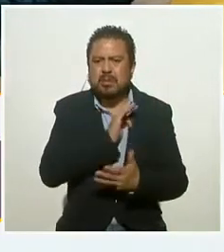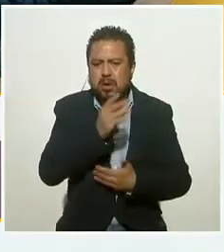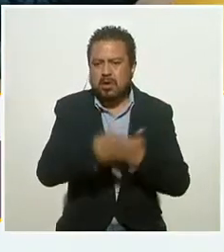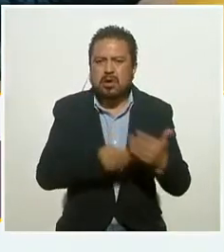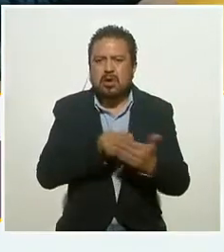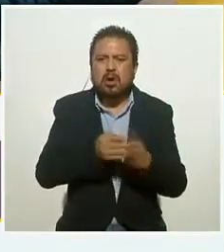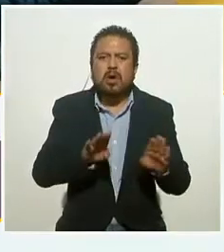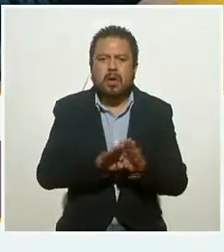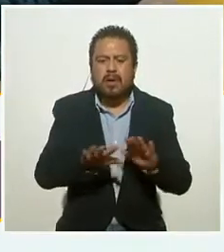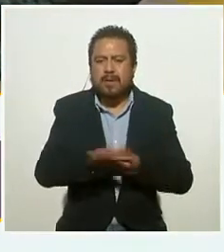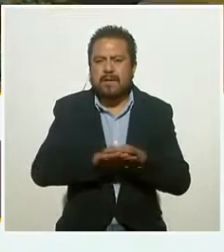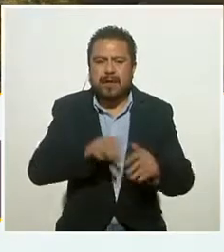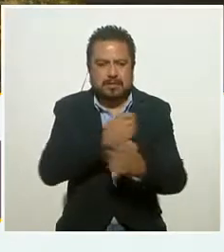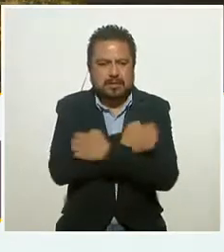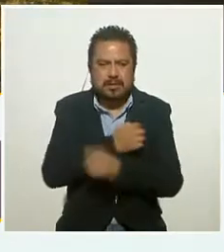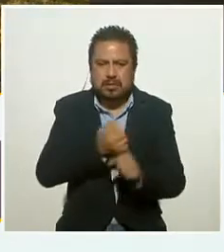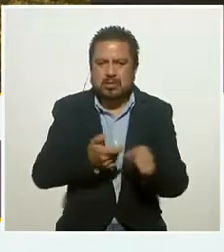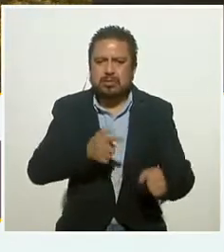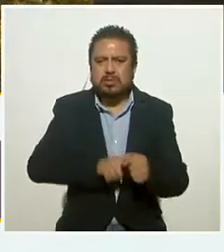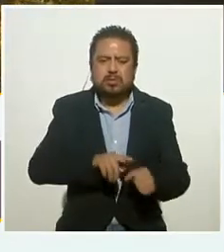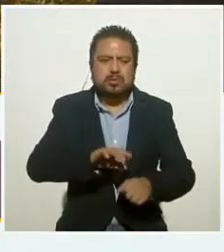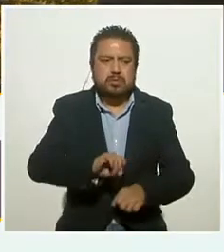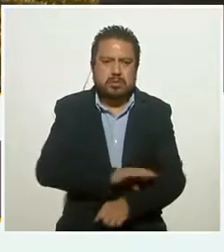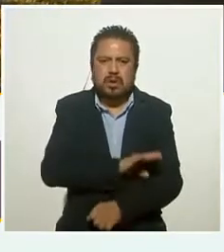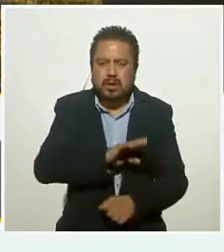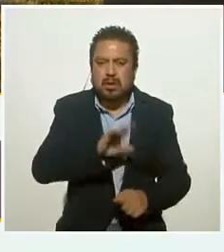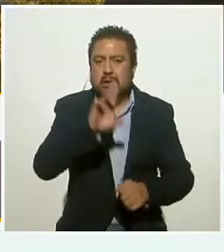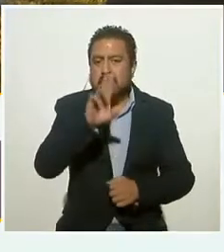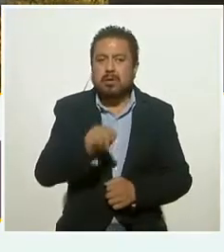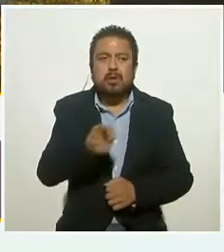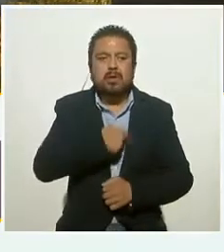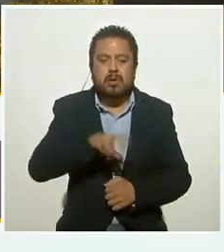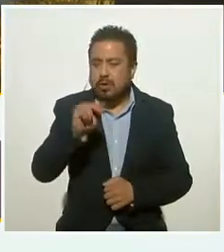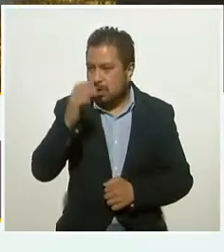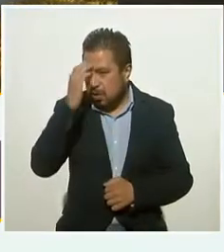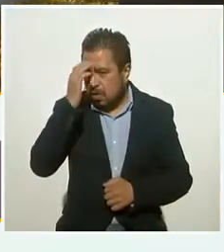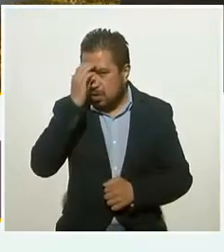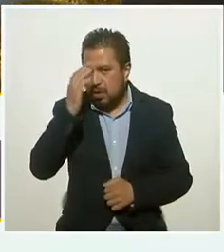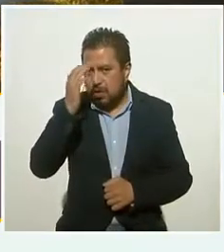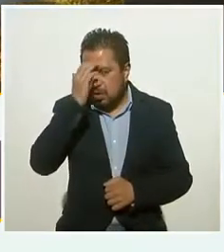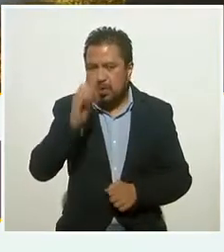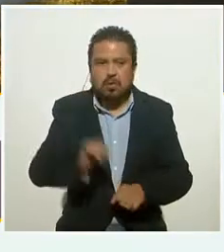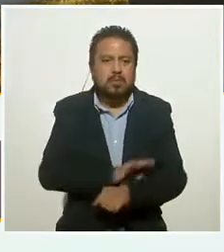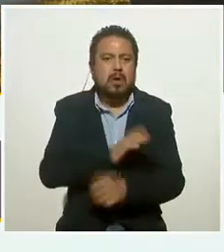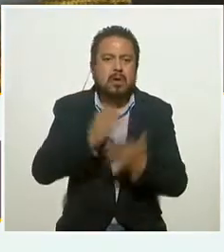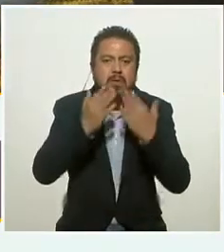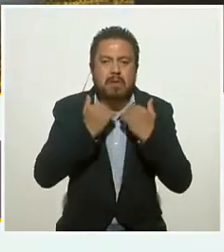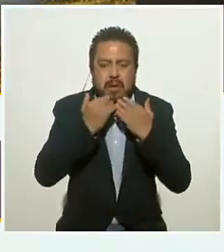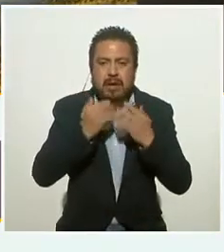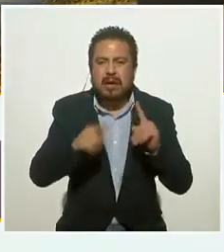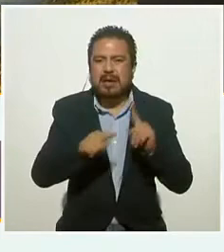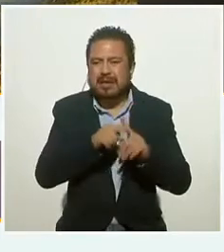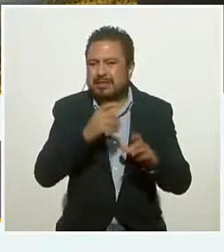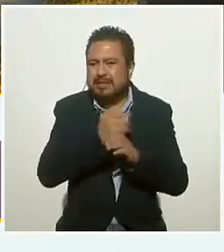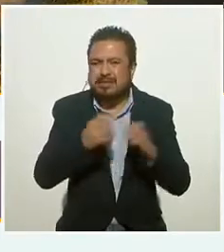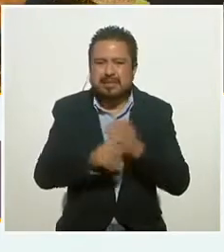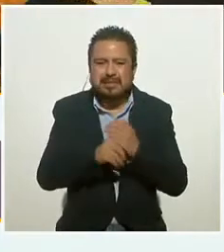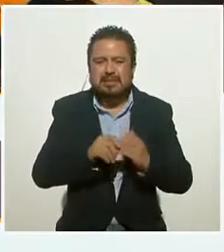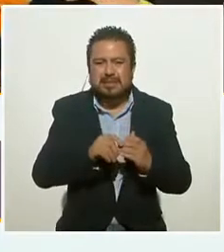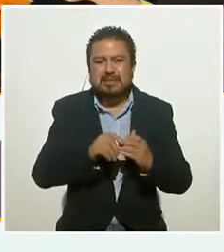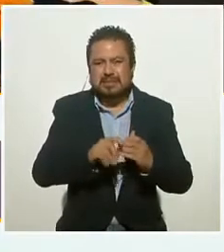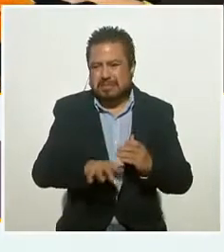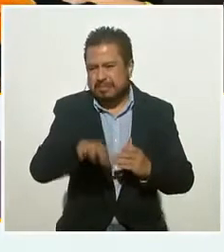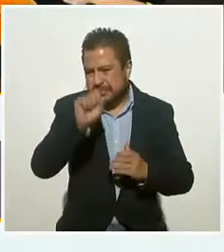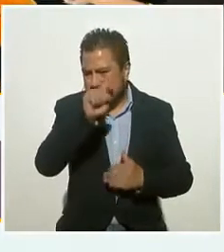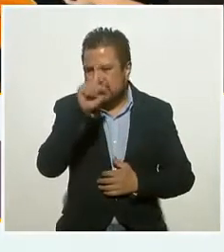la base de la educación socioemocional, porque si no, nosotros no nos conocemos, no conocemos nuestras emociones, nuestras actitudes, sesgos,